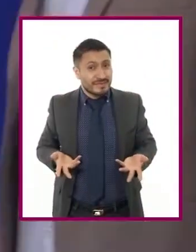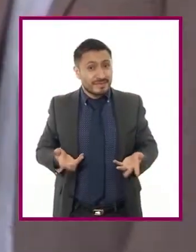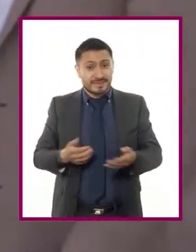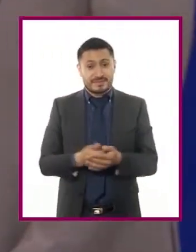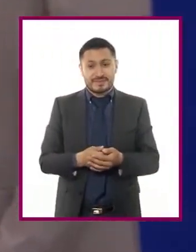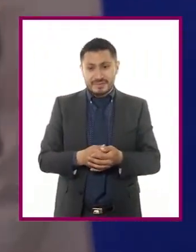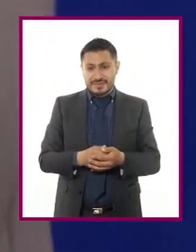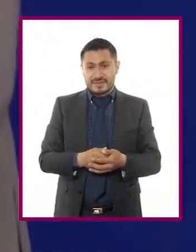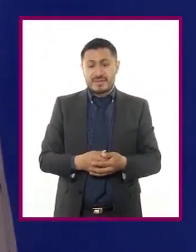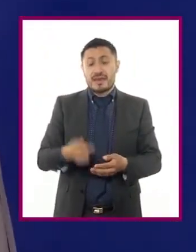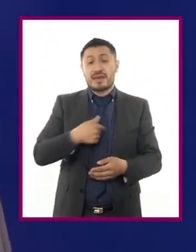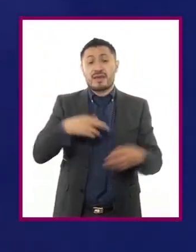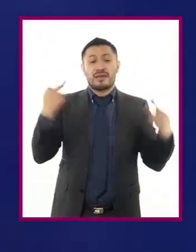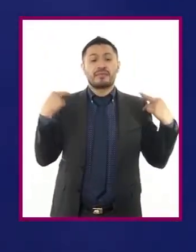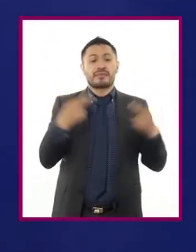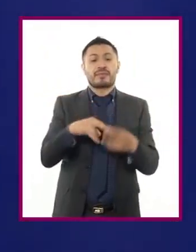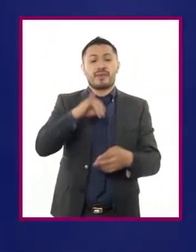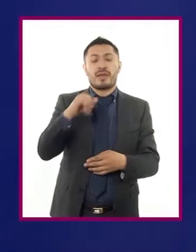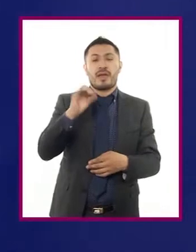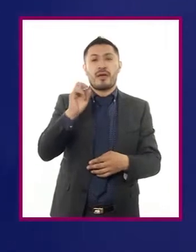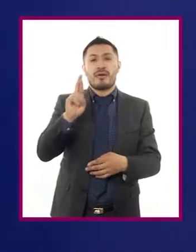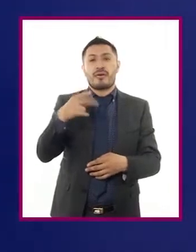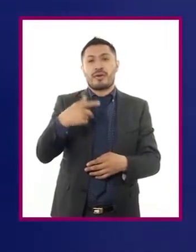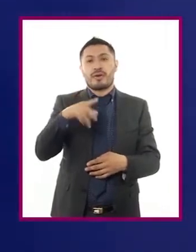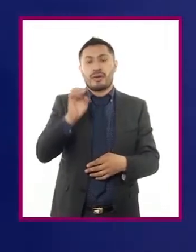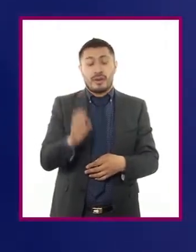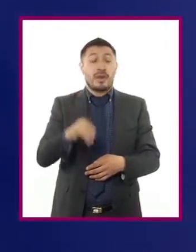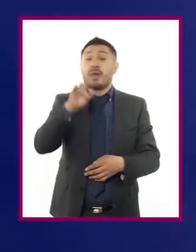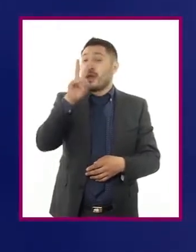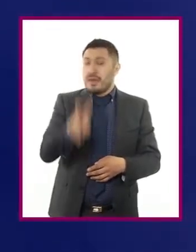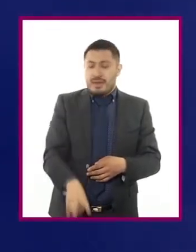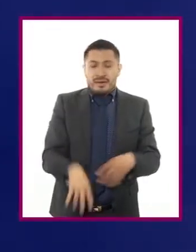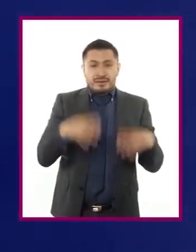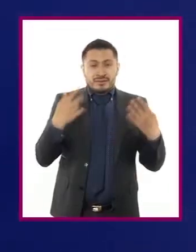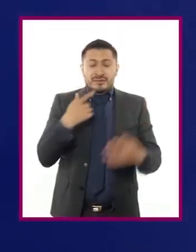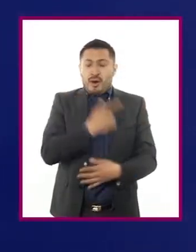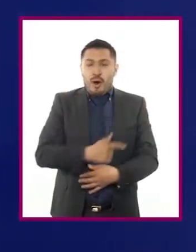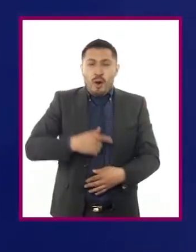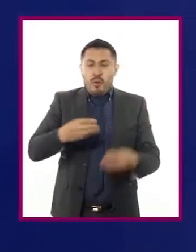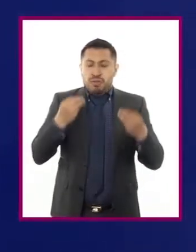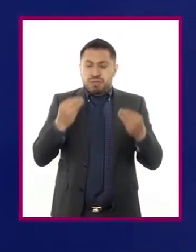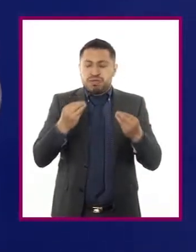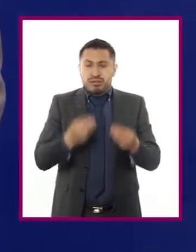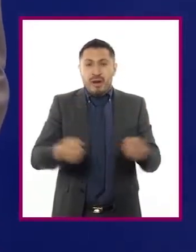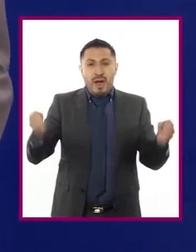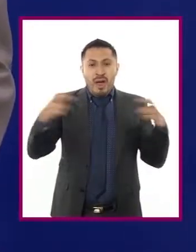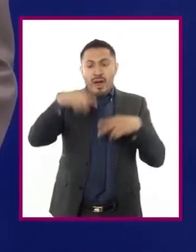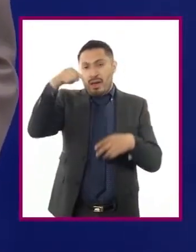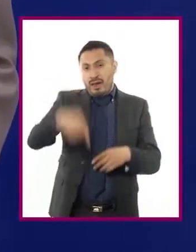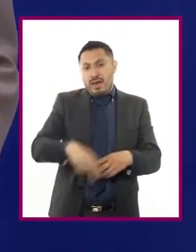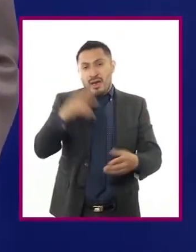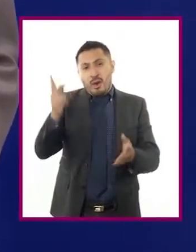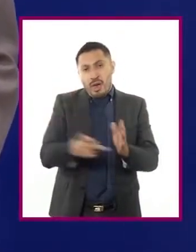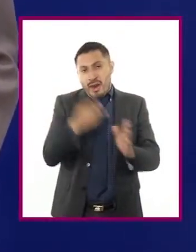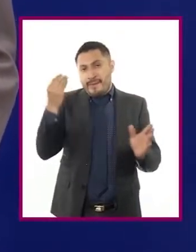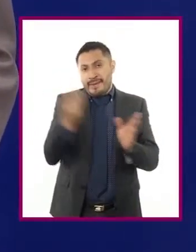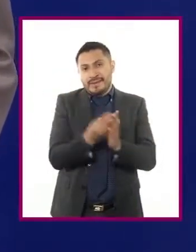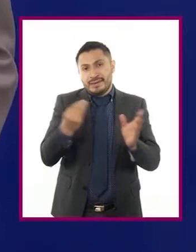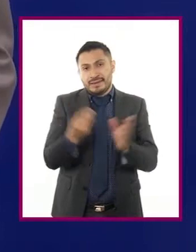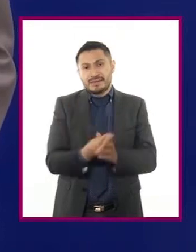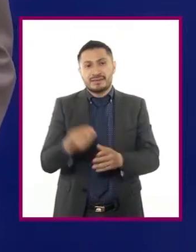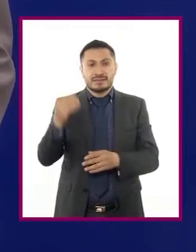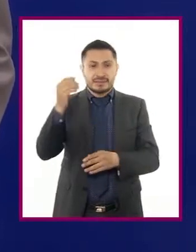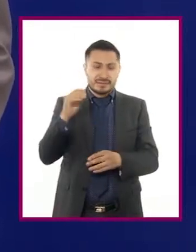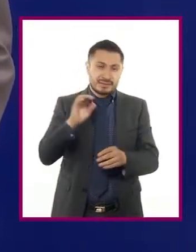Soy el profesor Jorge Antonio Pérez Valencia y efectivamente es un gusto encontrarnos por aquí en una sesión más de